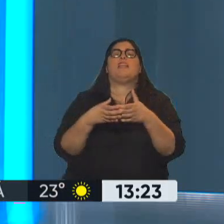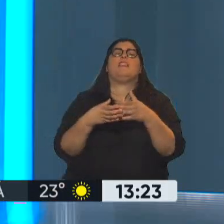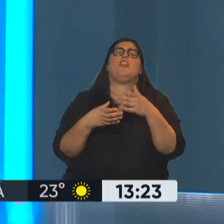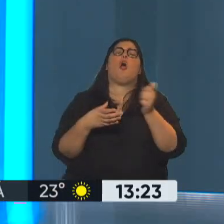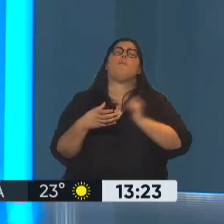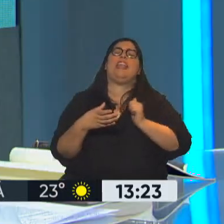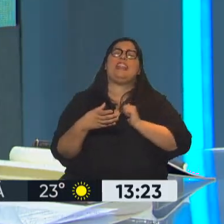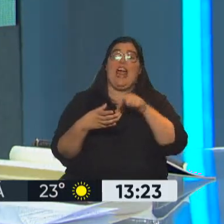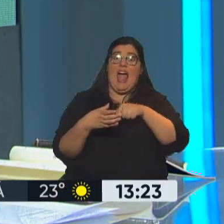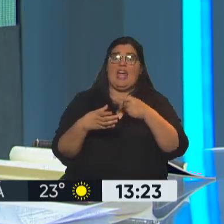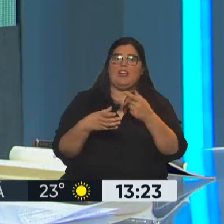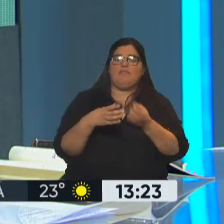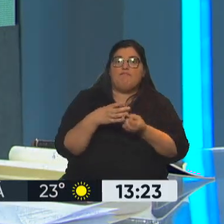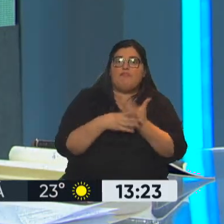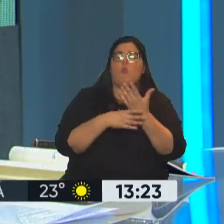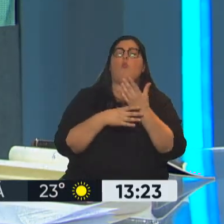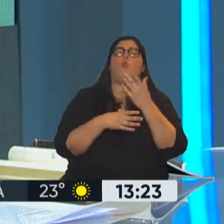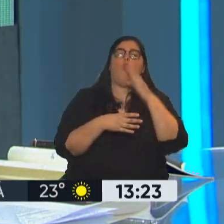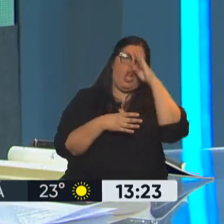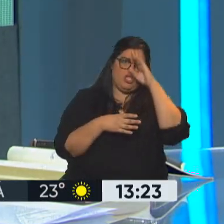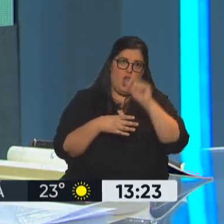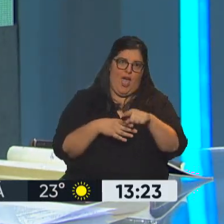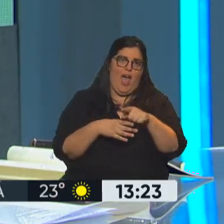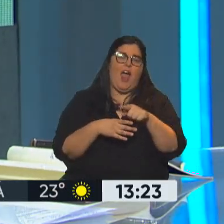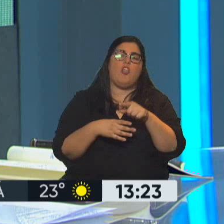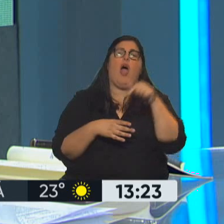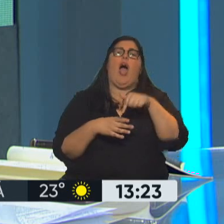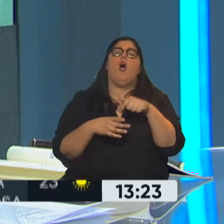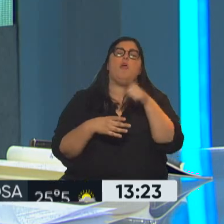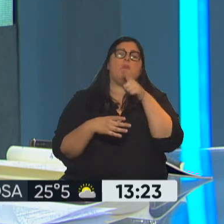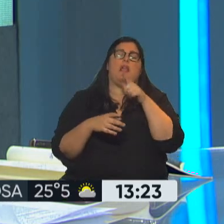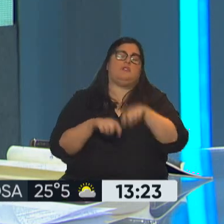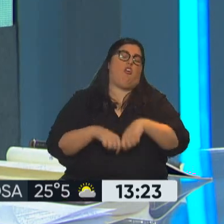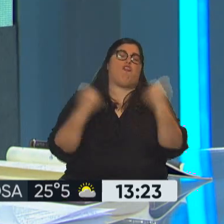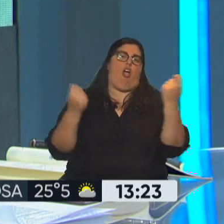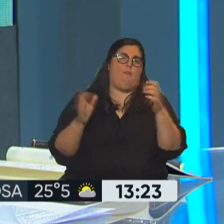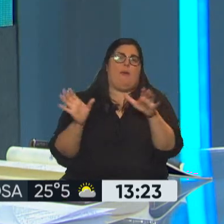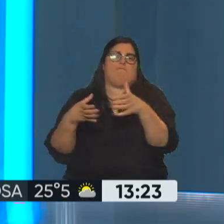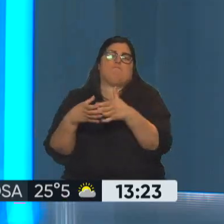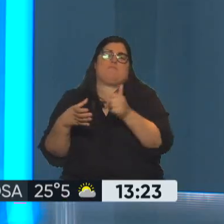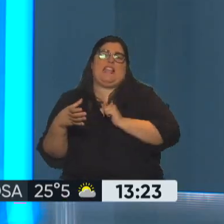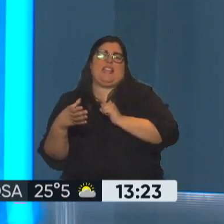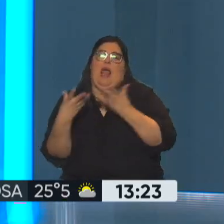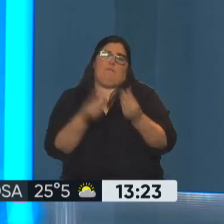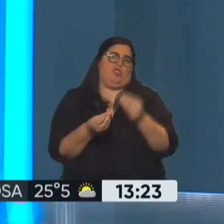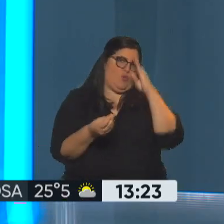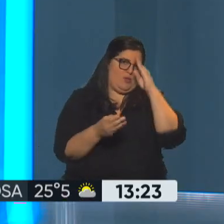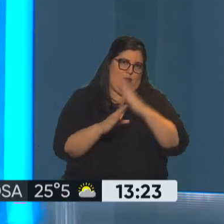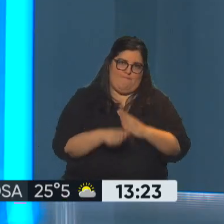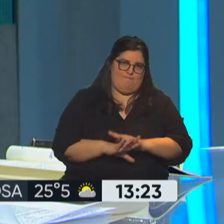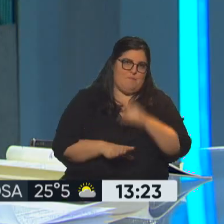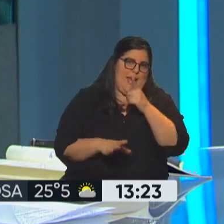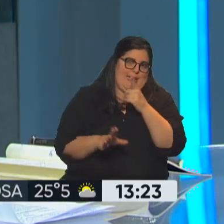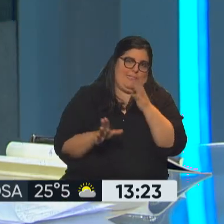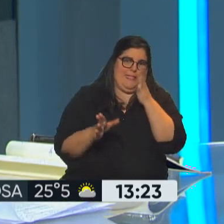Bolsonaro. Últimamente se ha planteado que hay una suerte de ruptura o de grieta al interior del sector militar, donde el apoyo ya no sería tan cerrado a